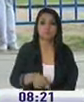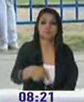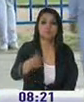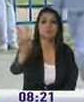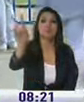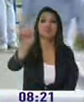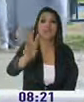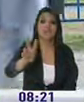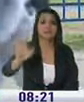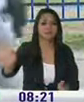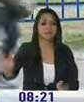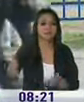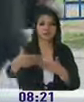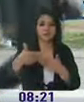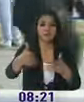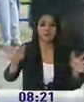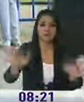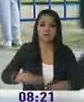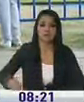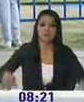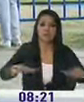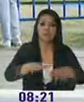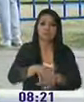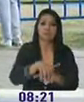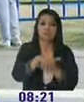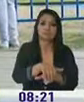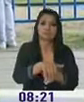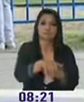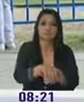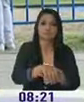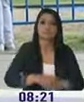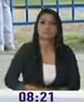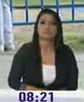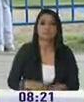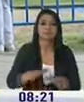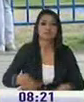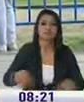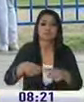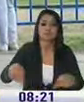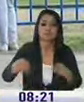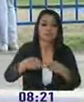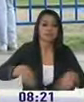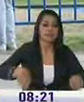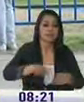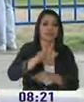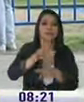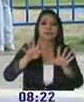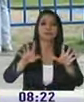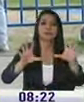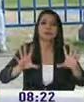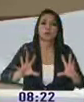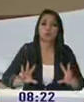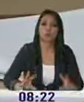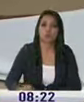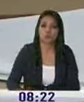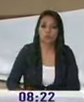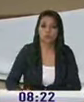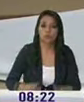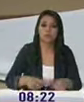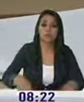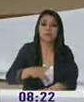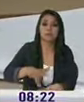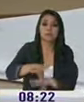estar cerrado acá la pileta, la Laguna de la Alameda, y todas las piletas, las 39 piletas tenemos vaciadas y apagadas. Se recuerda